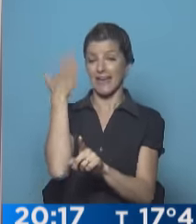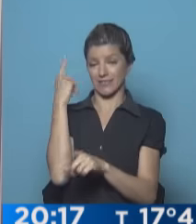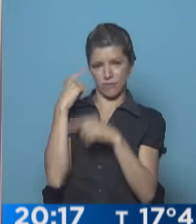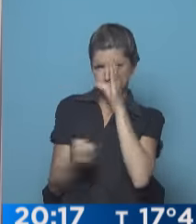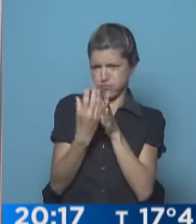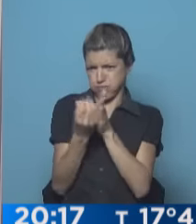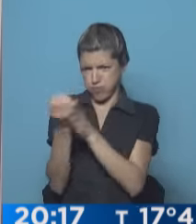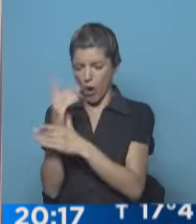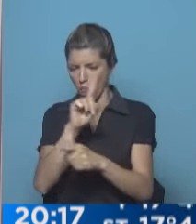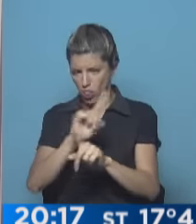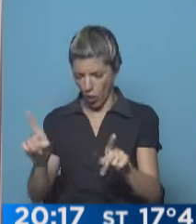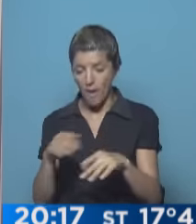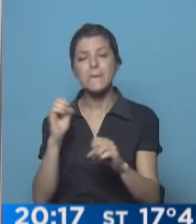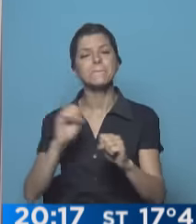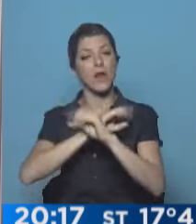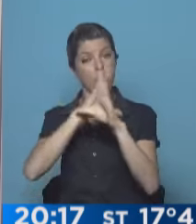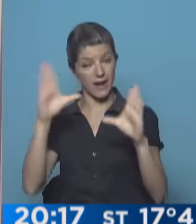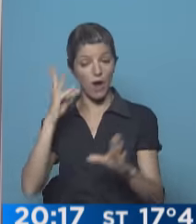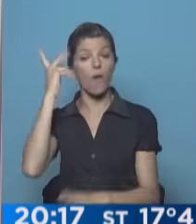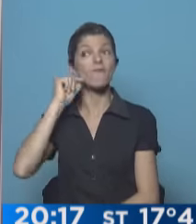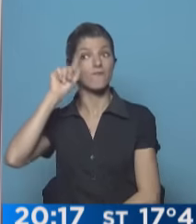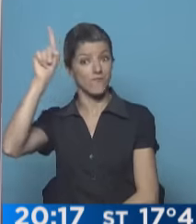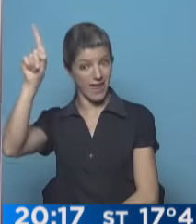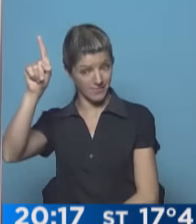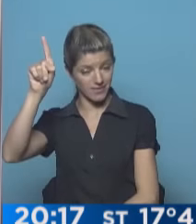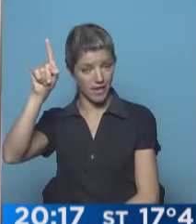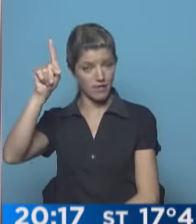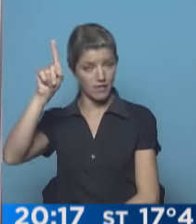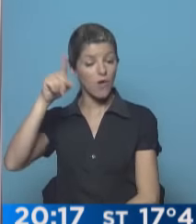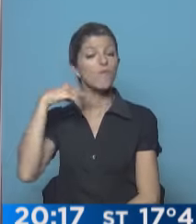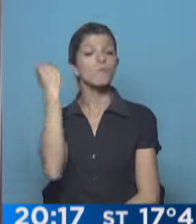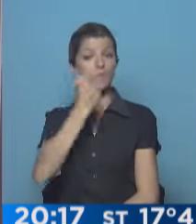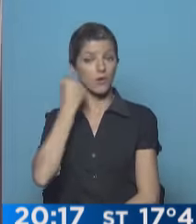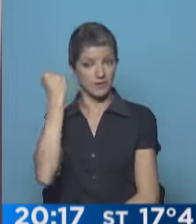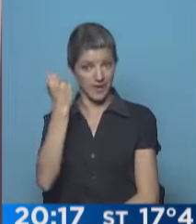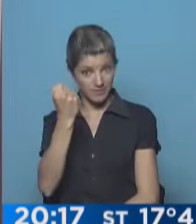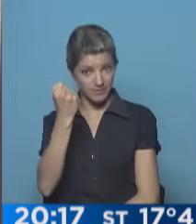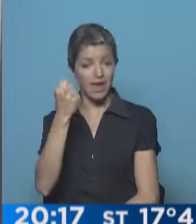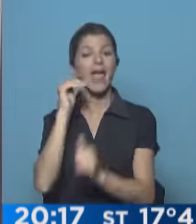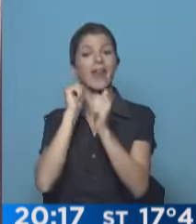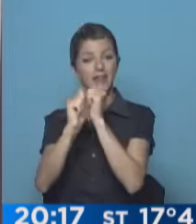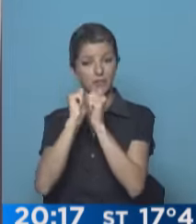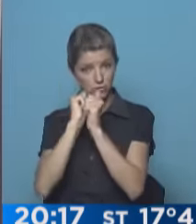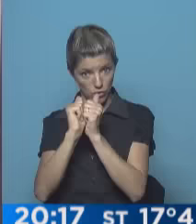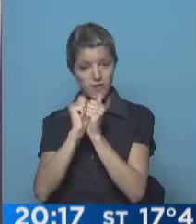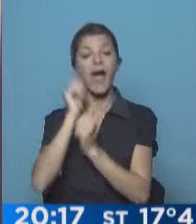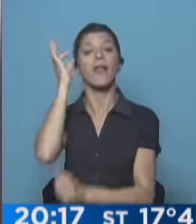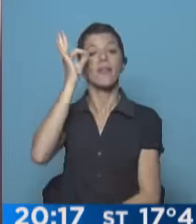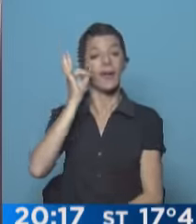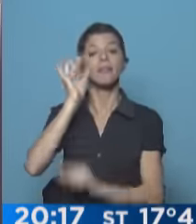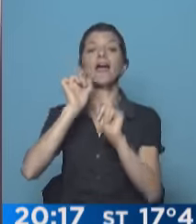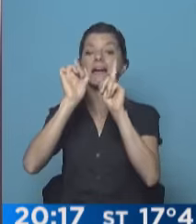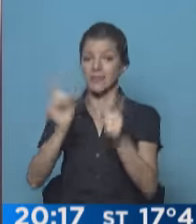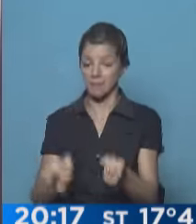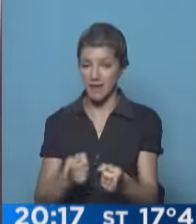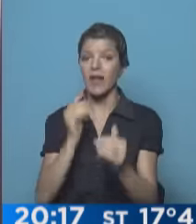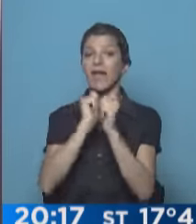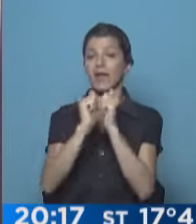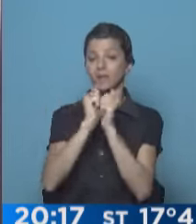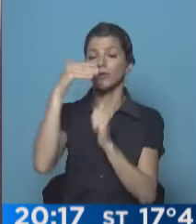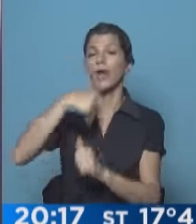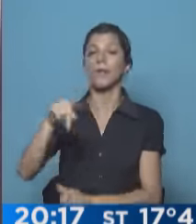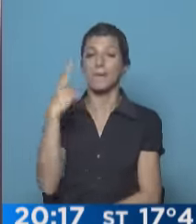crearon, pero está claro que Francia fue un actor clave en la historia del África y especialmente en la historia de Mali.